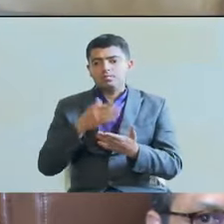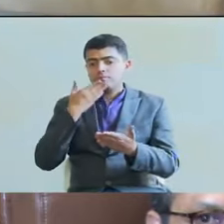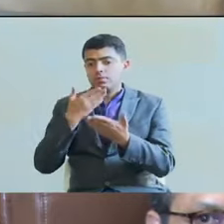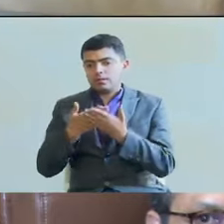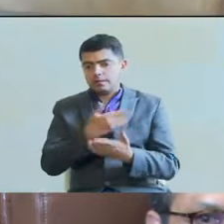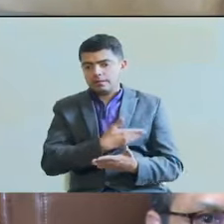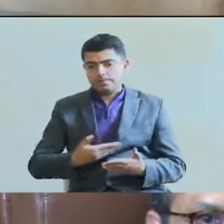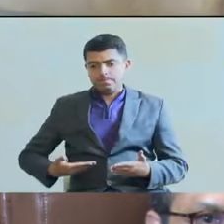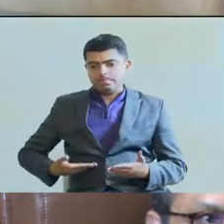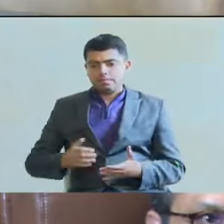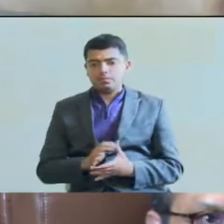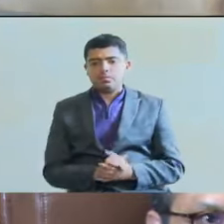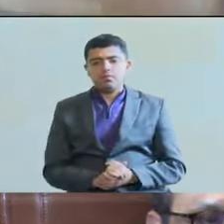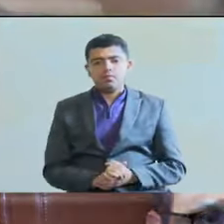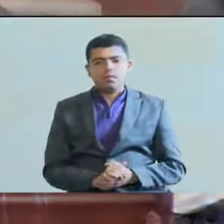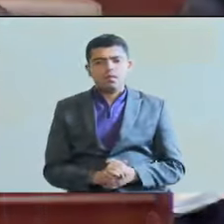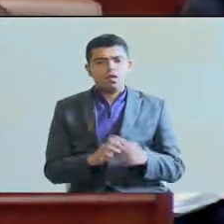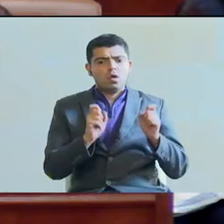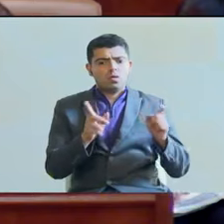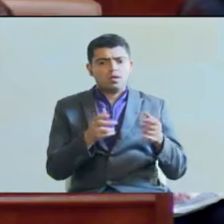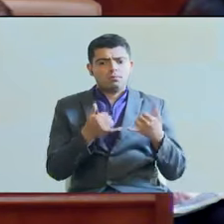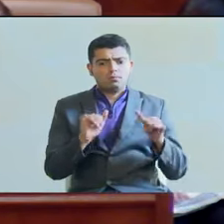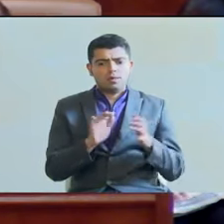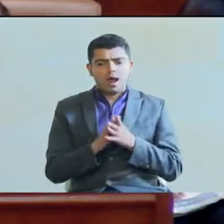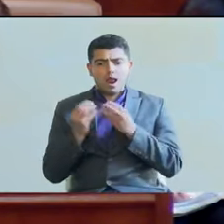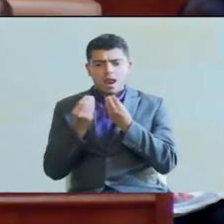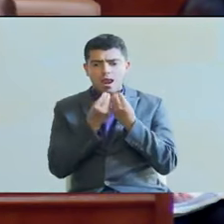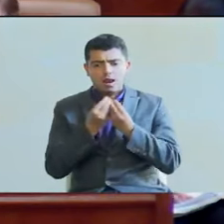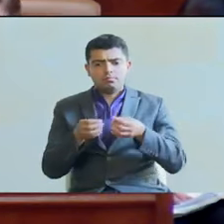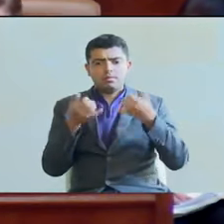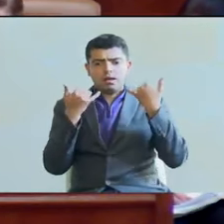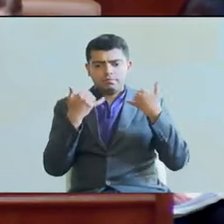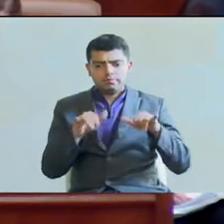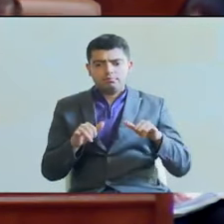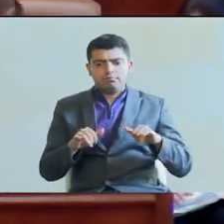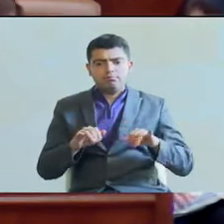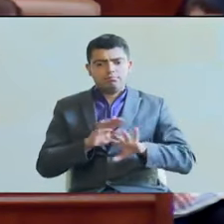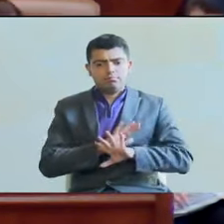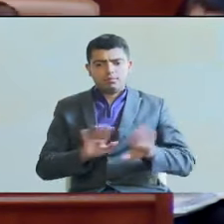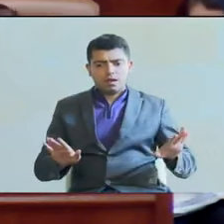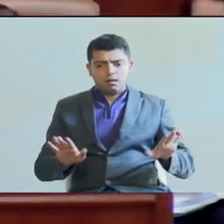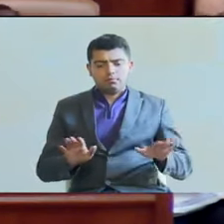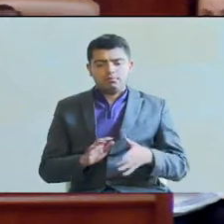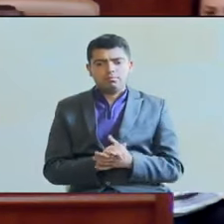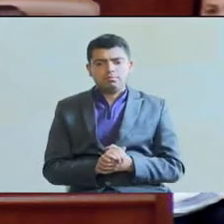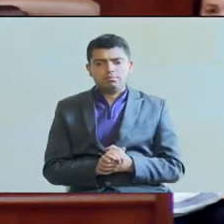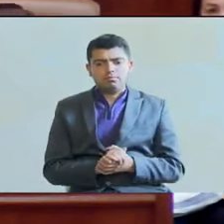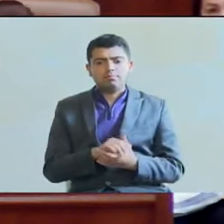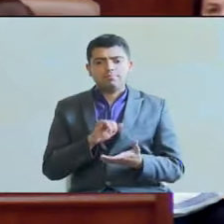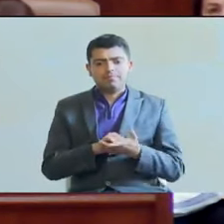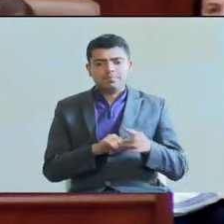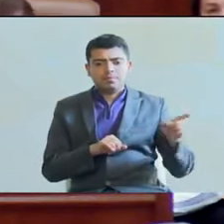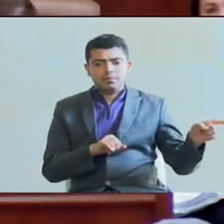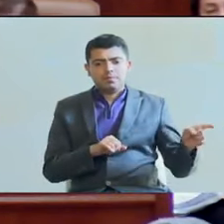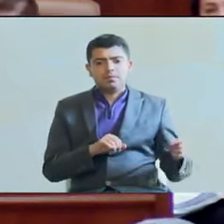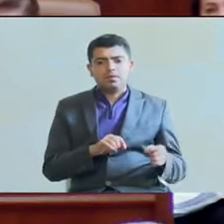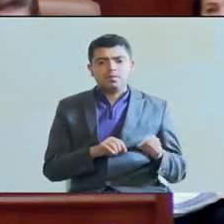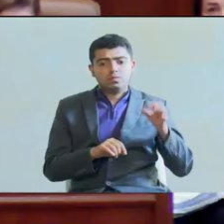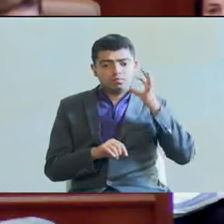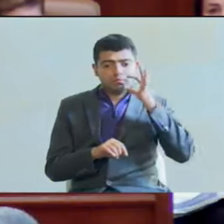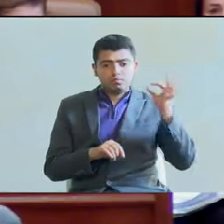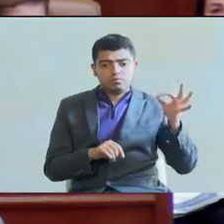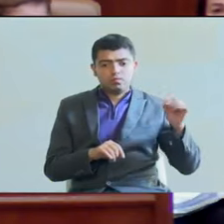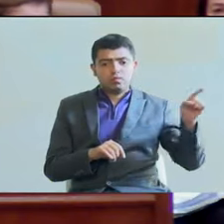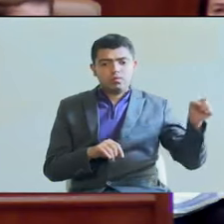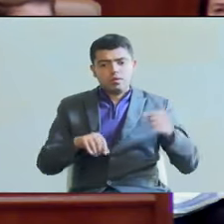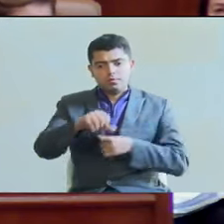presidente bueno a ver la discusión ya está cerrada quiero hacer la precisión que se trata la intervención del doctor lz una moción de orden le